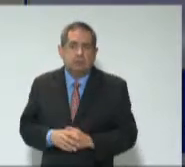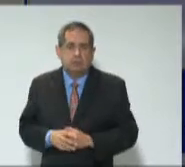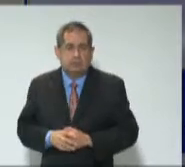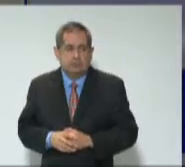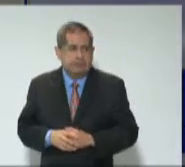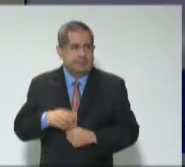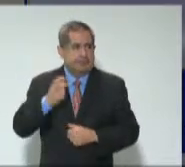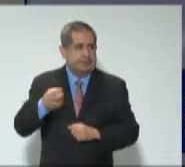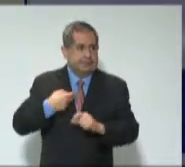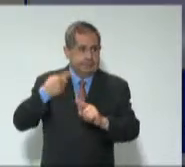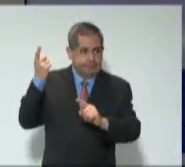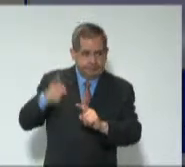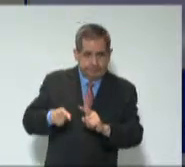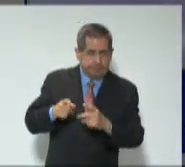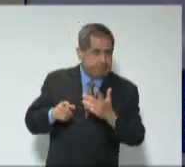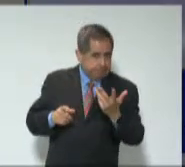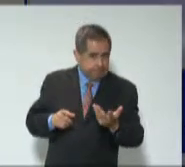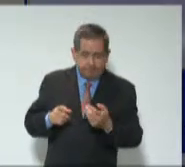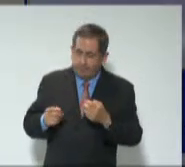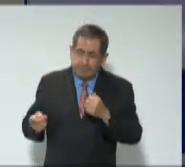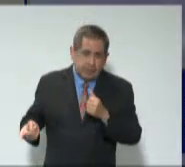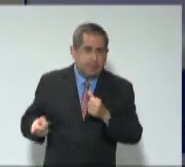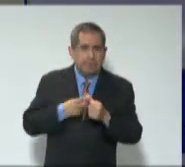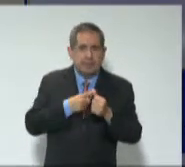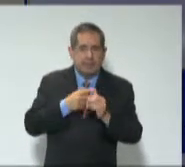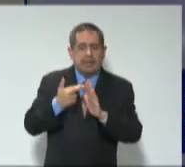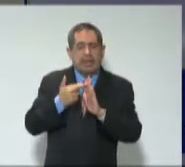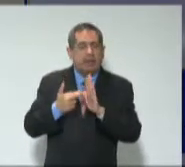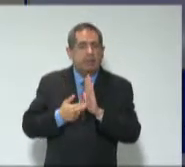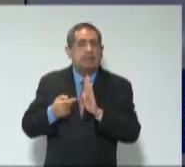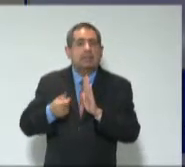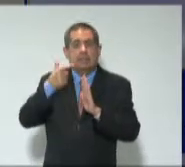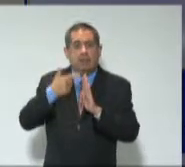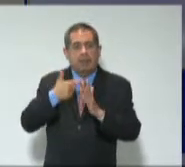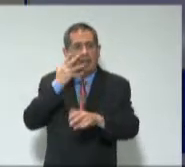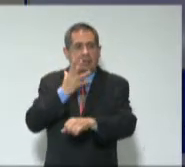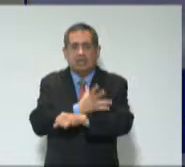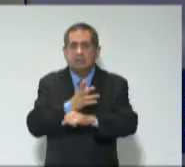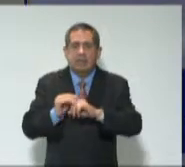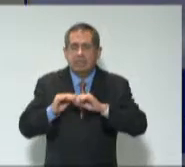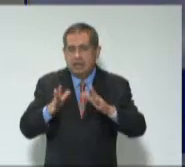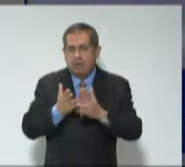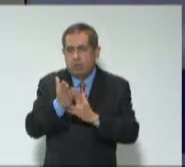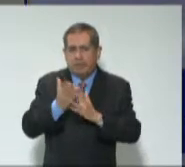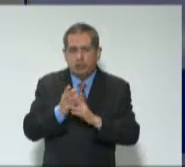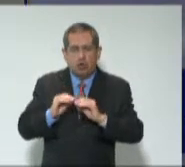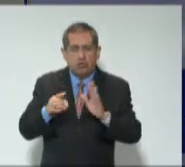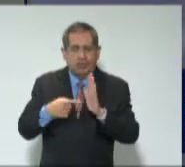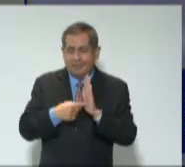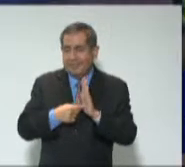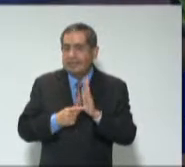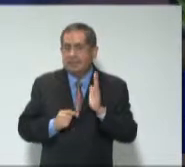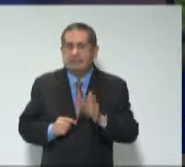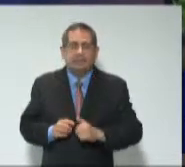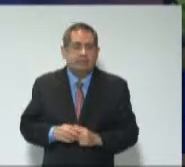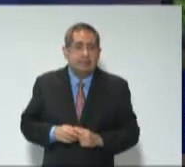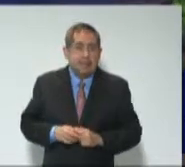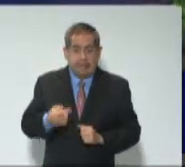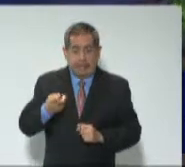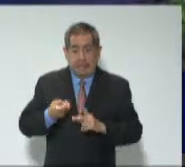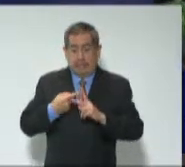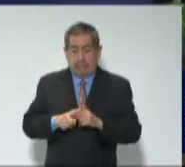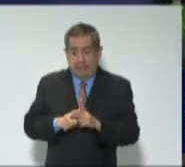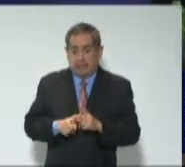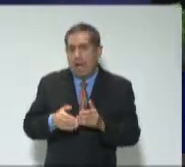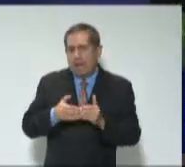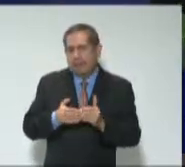este mandato se derivó el primer reglamento para la transparencia y acceso a la información pública a partir de esa